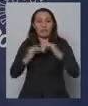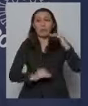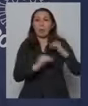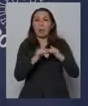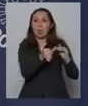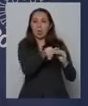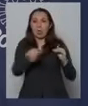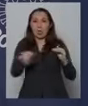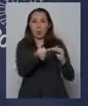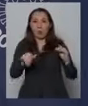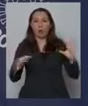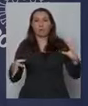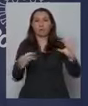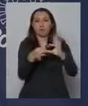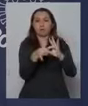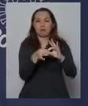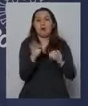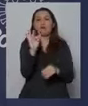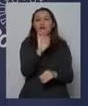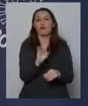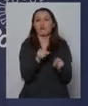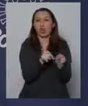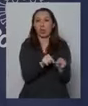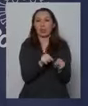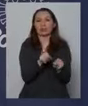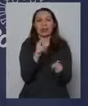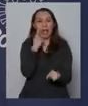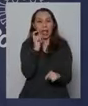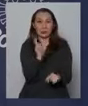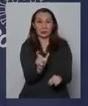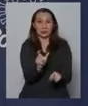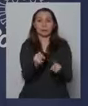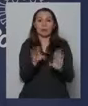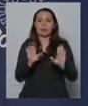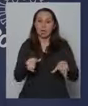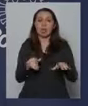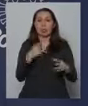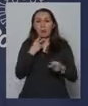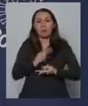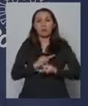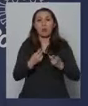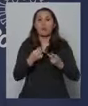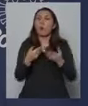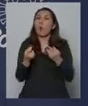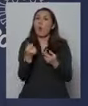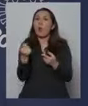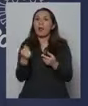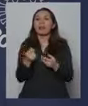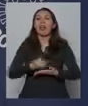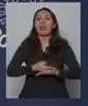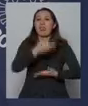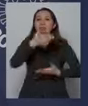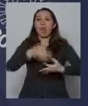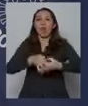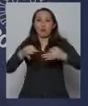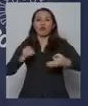máximo, que depende del tramo bien específico, está publicado en el diario oficial para conocimiento